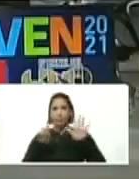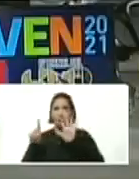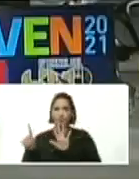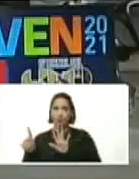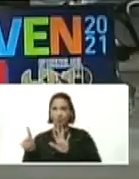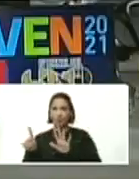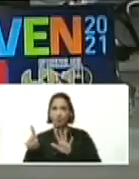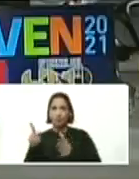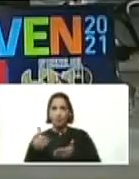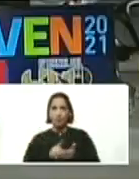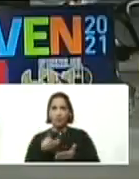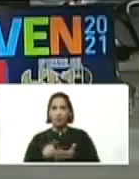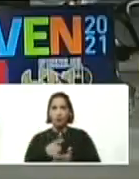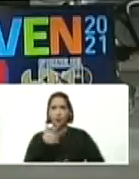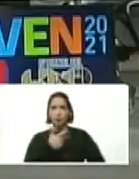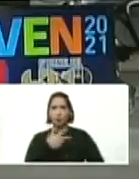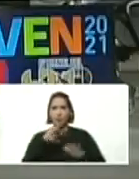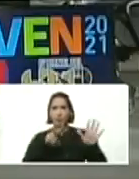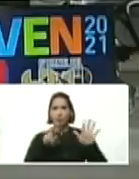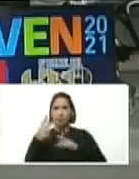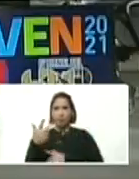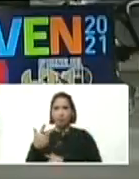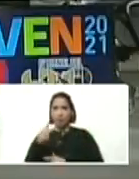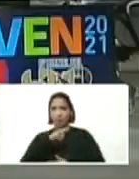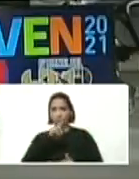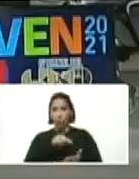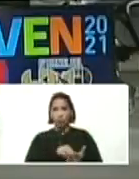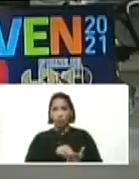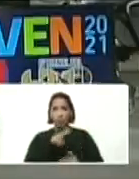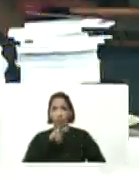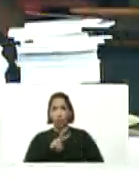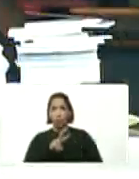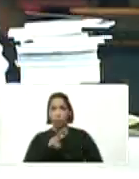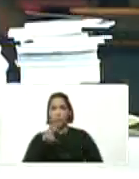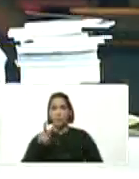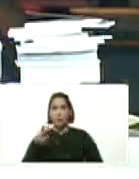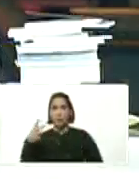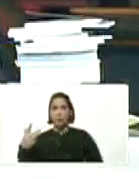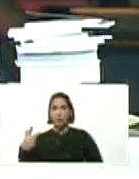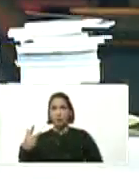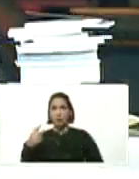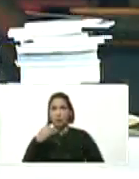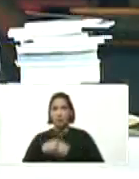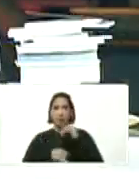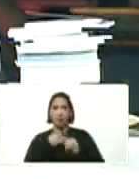editoriales, 373 nacionales y 223